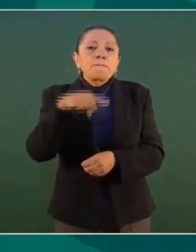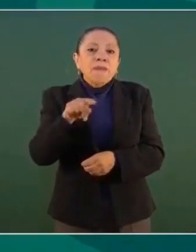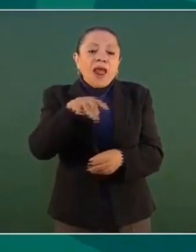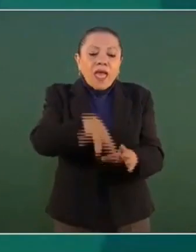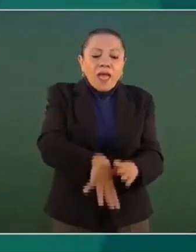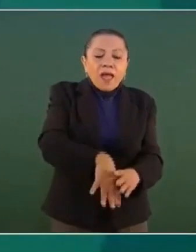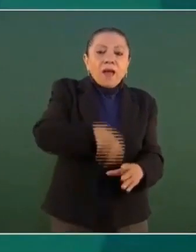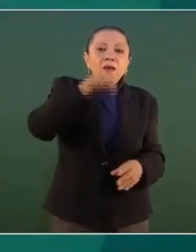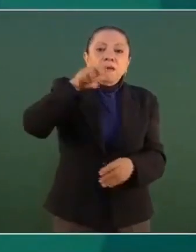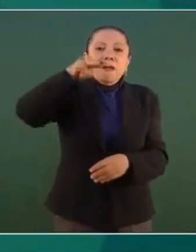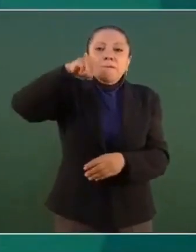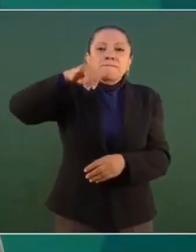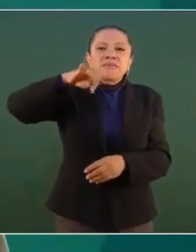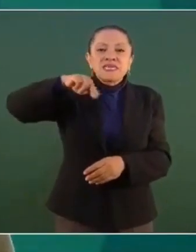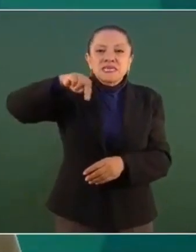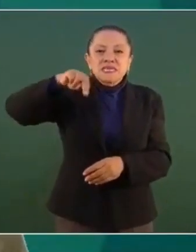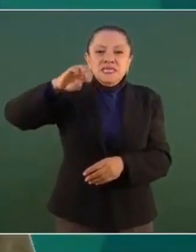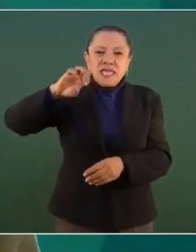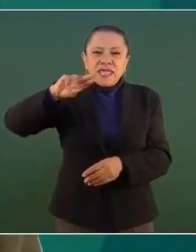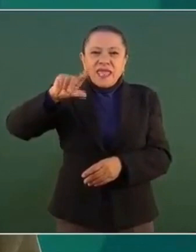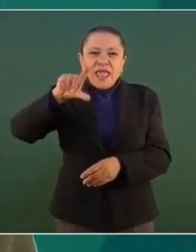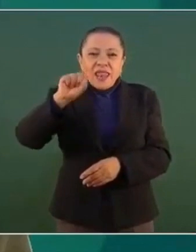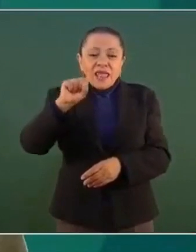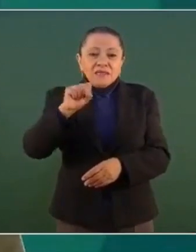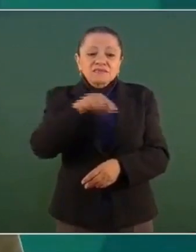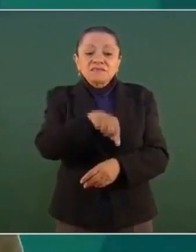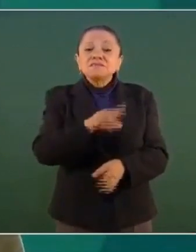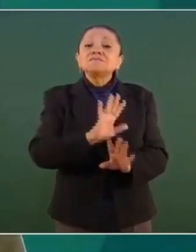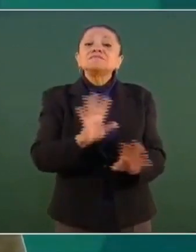minerales, sino para especular